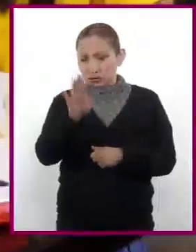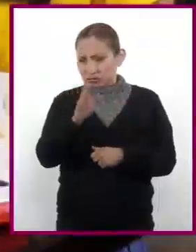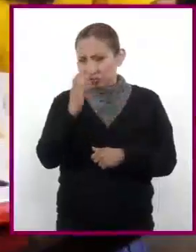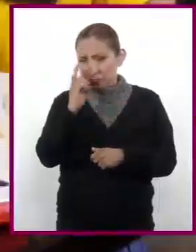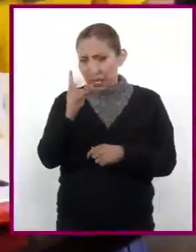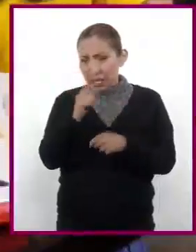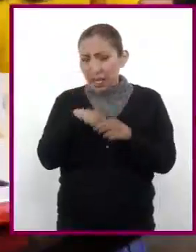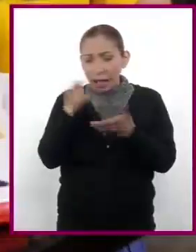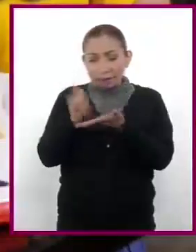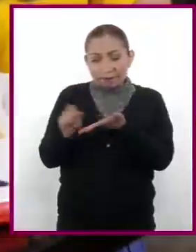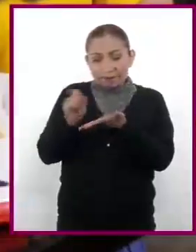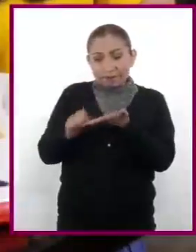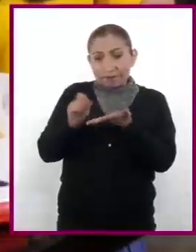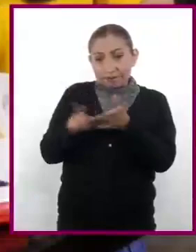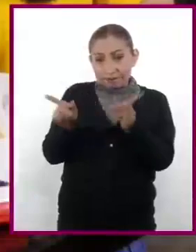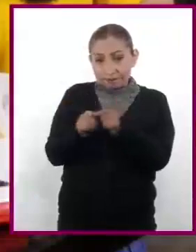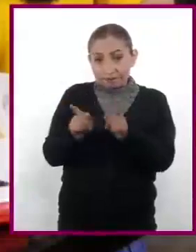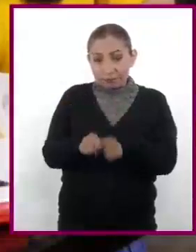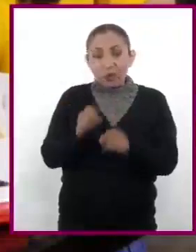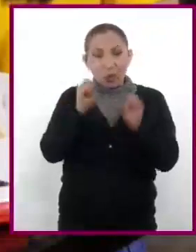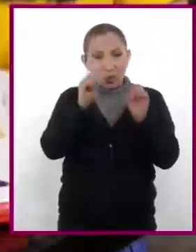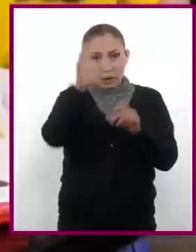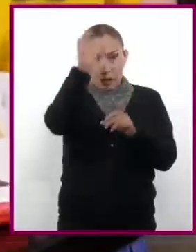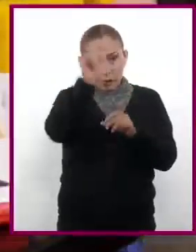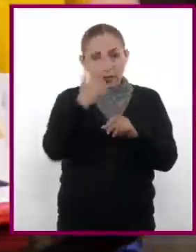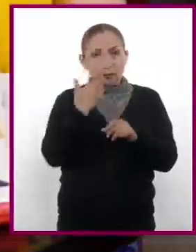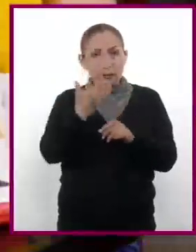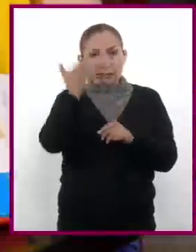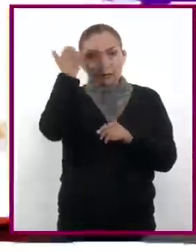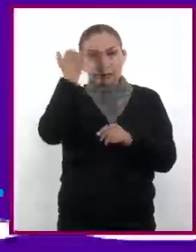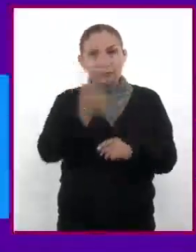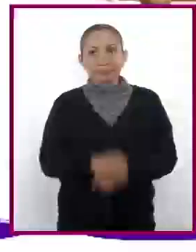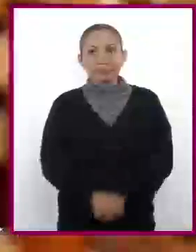bien si empezamos a redactar el resumen? De acuerdo, es buena idea.